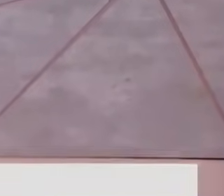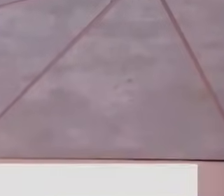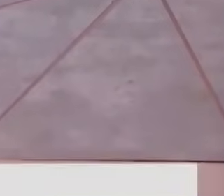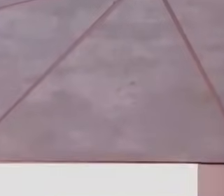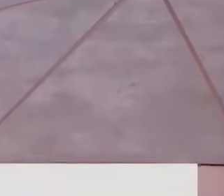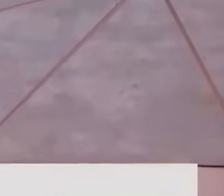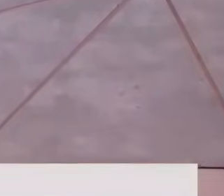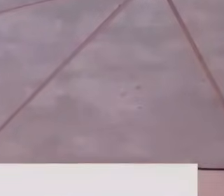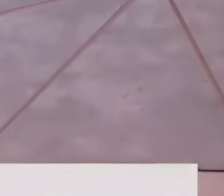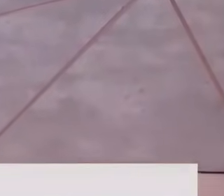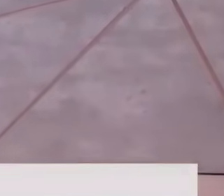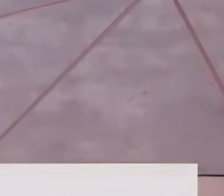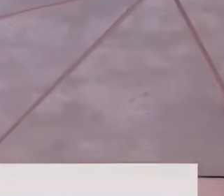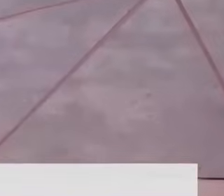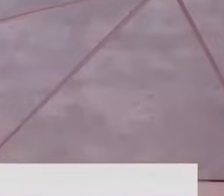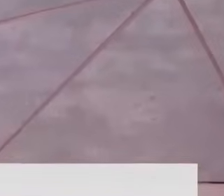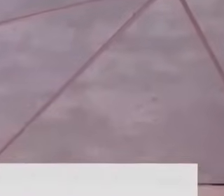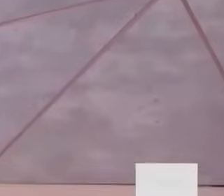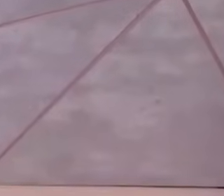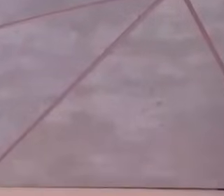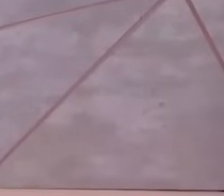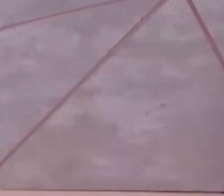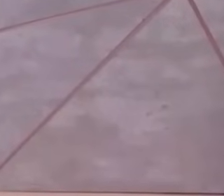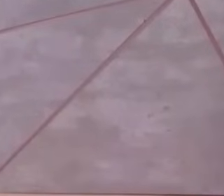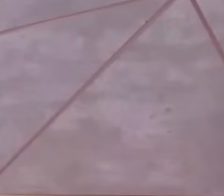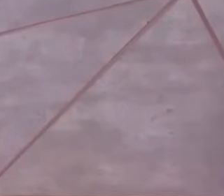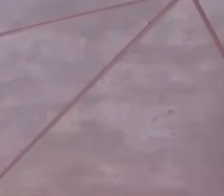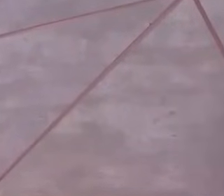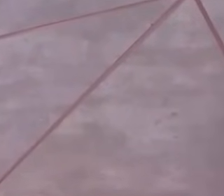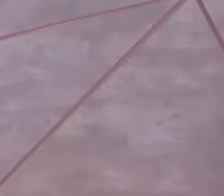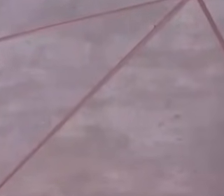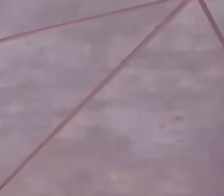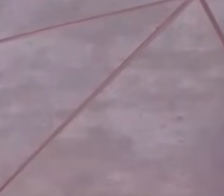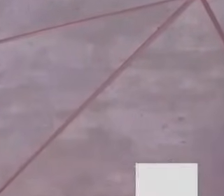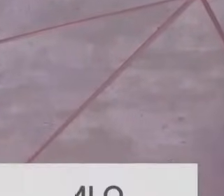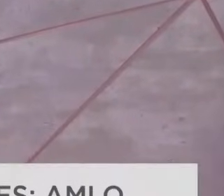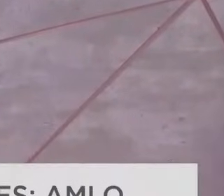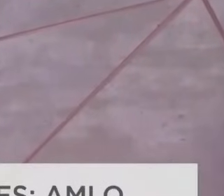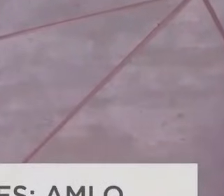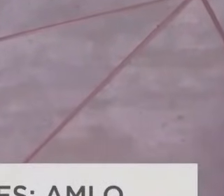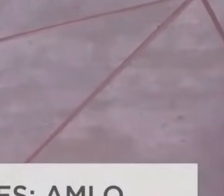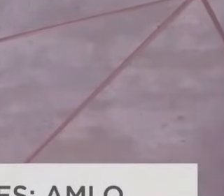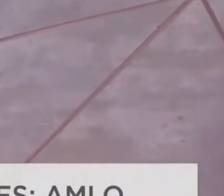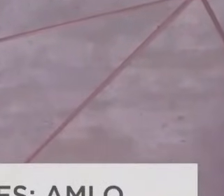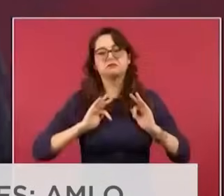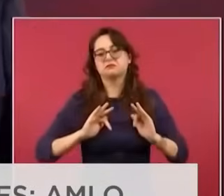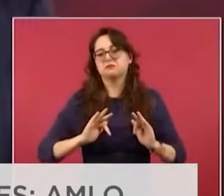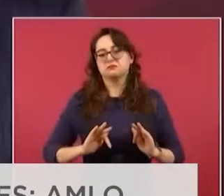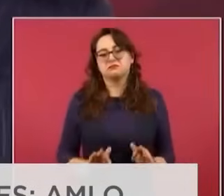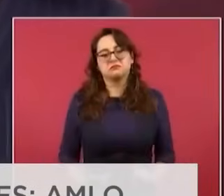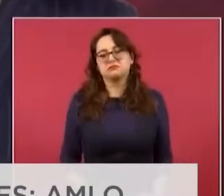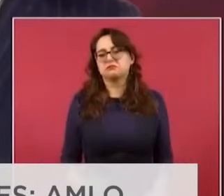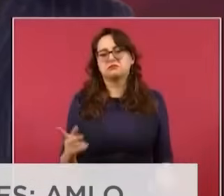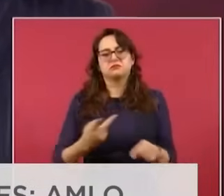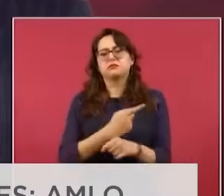ante las críticas por el costo que podría generar la elección de jueces magistrados y ministros el presidente López Obrador propuso que este proceso